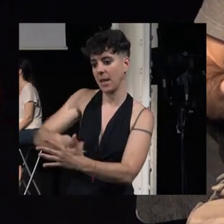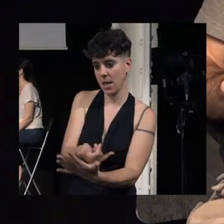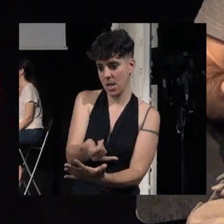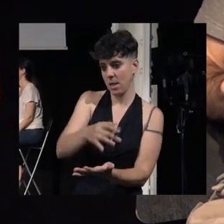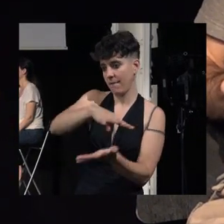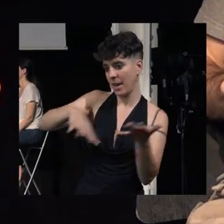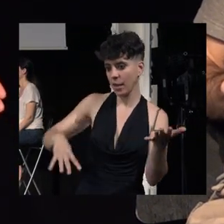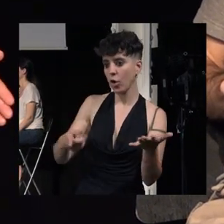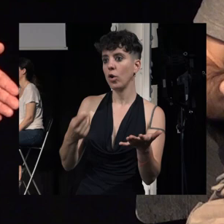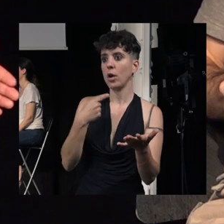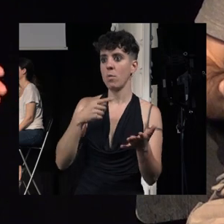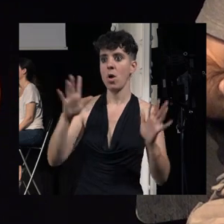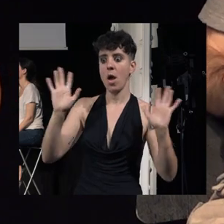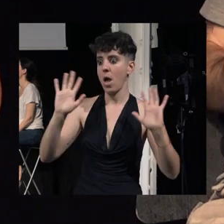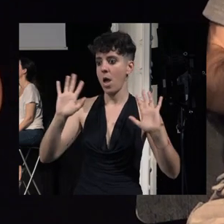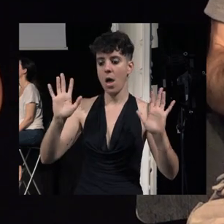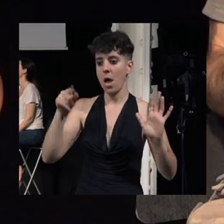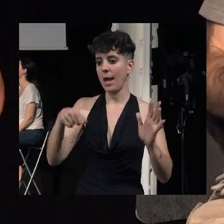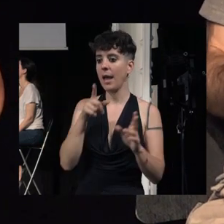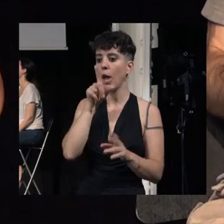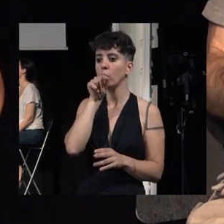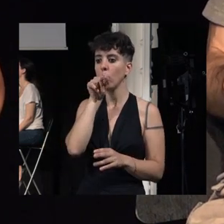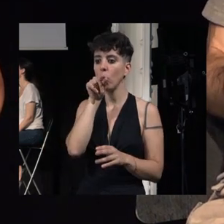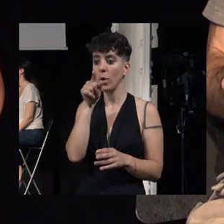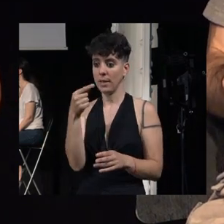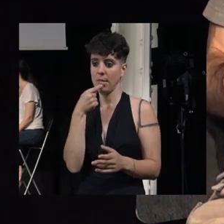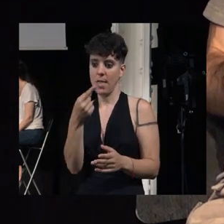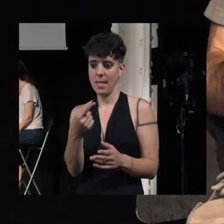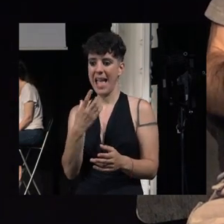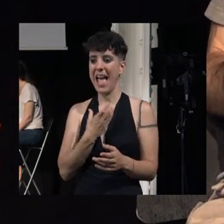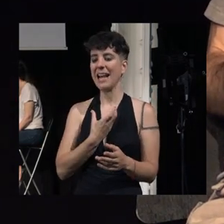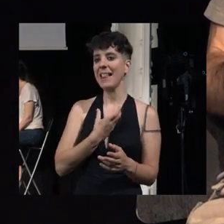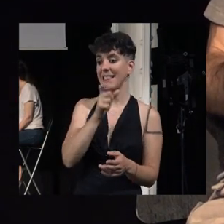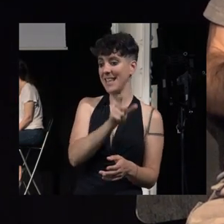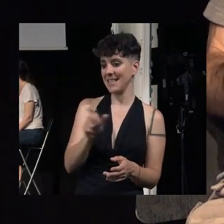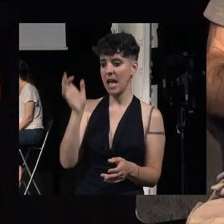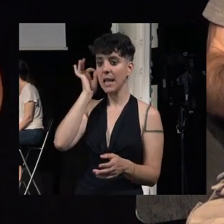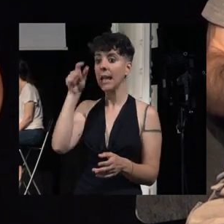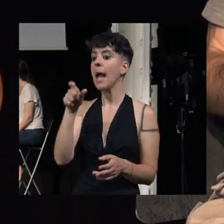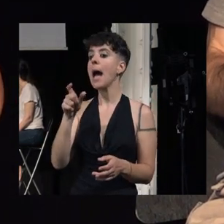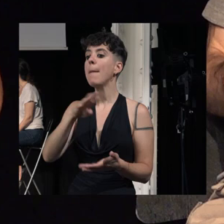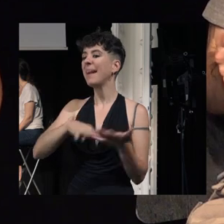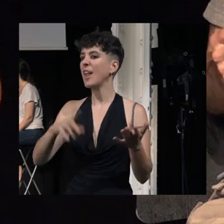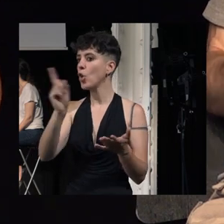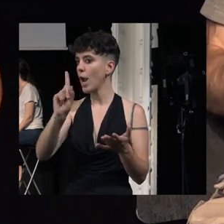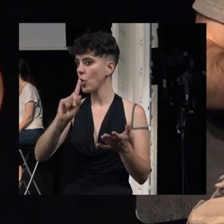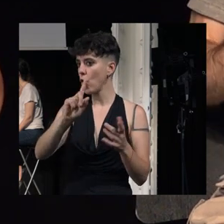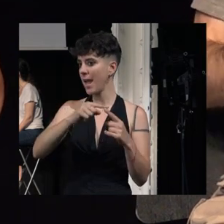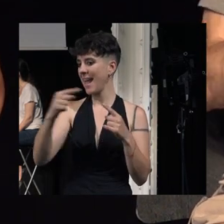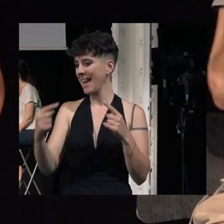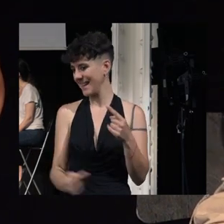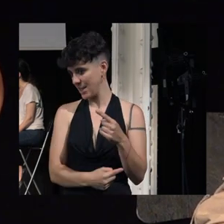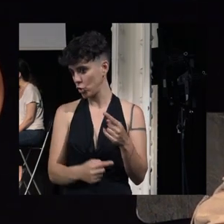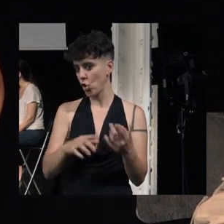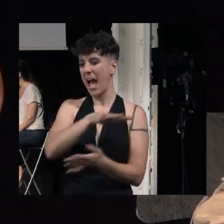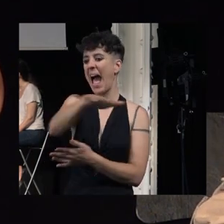por tuit, que es como, compañera, bájate a la asamblea, alcaldesa por tuit diciendo, y no me refiero a la de Barcelona, a las del área